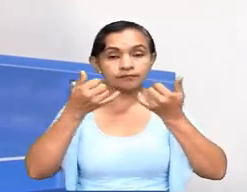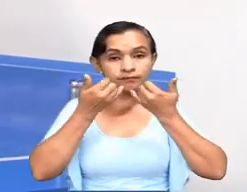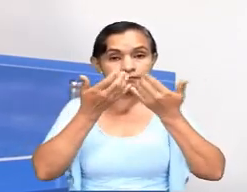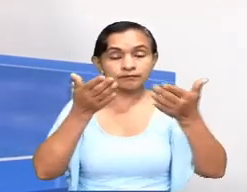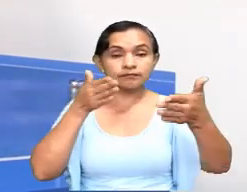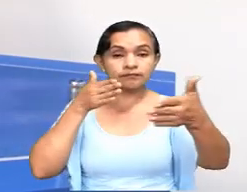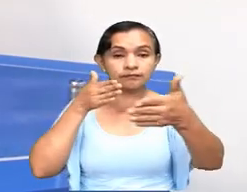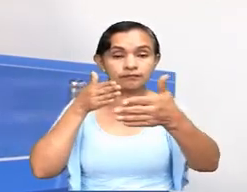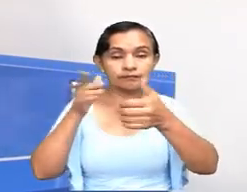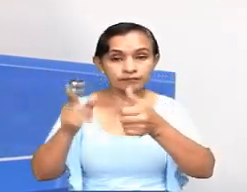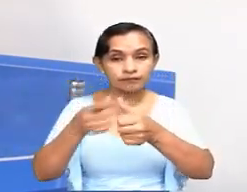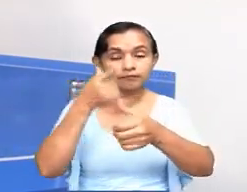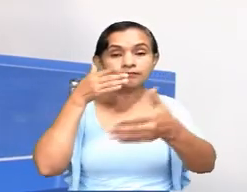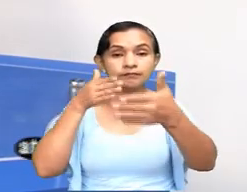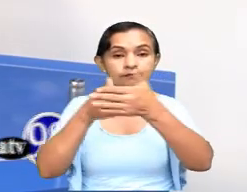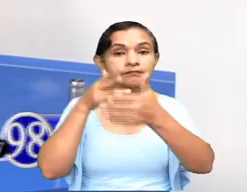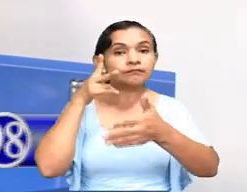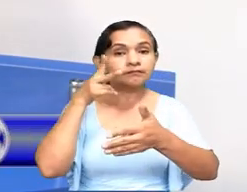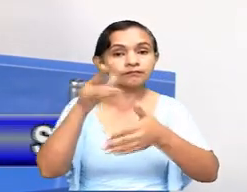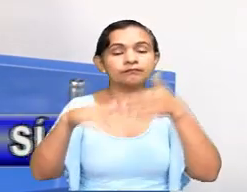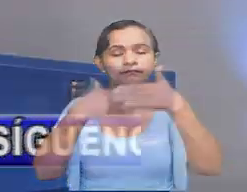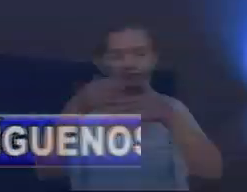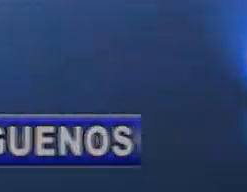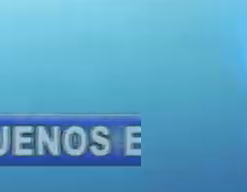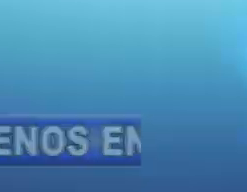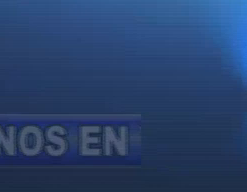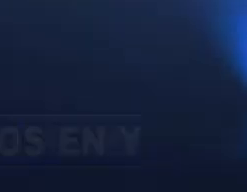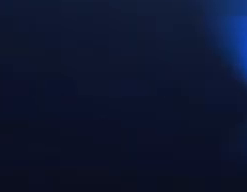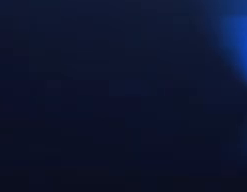que hacer nuestra primera pausa, pero ya volvemos.